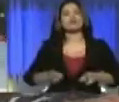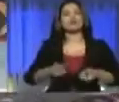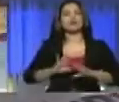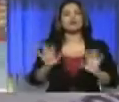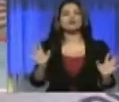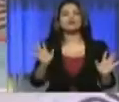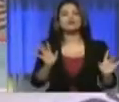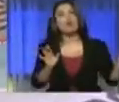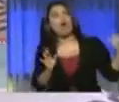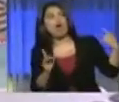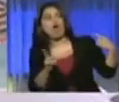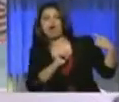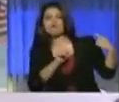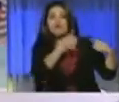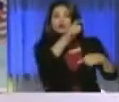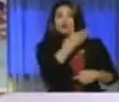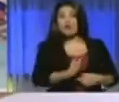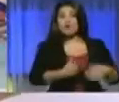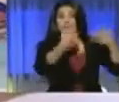Aquí no viene a mandar Fedecámara.